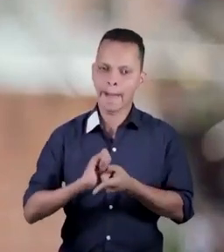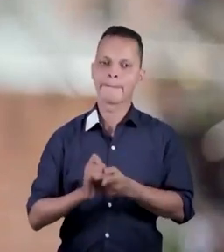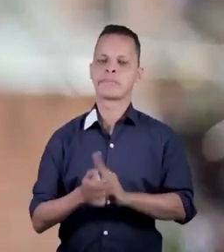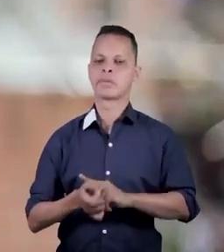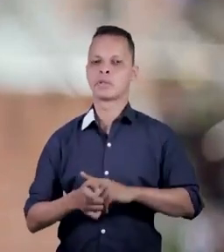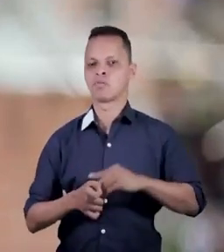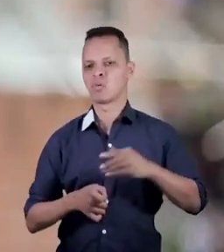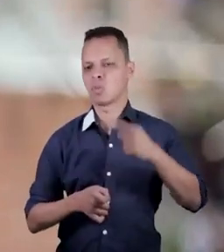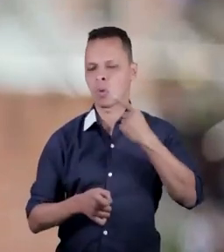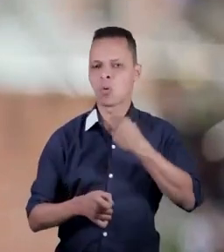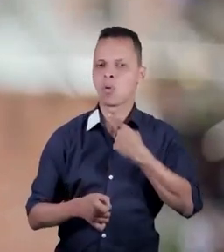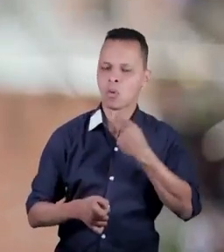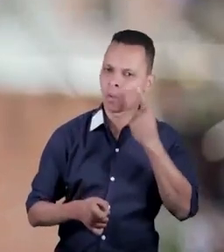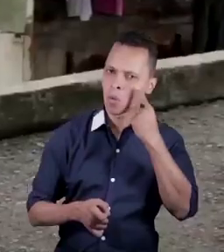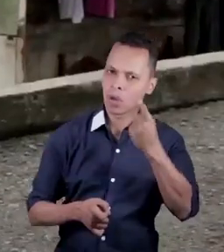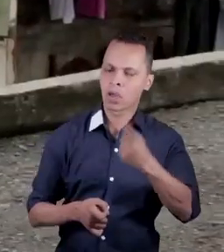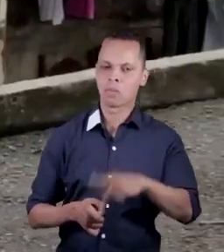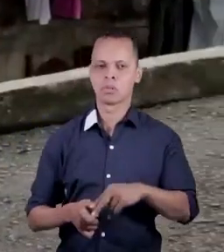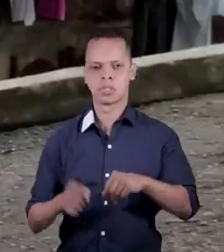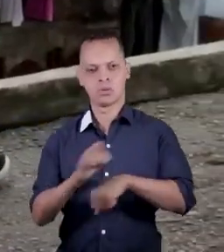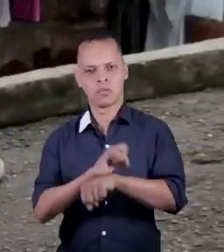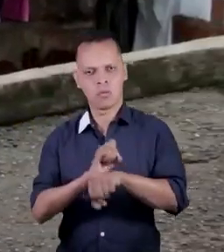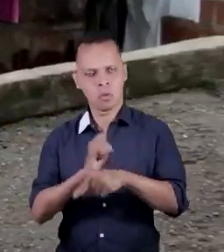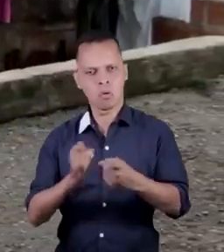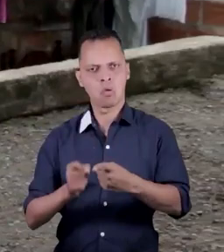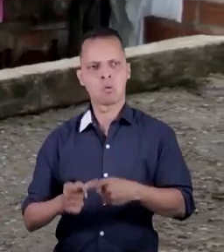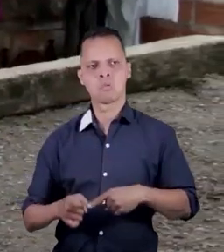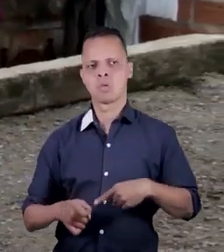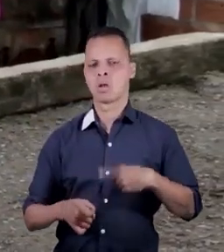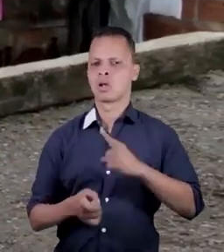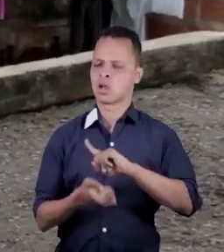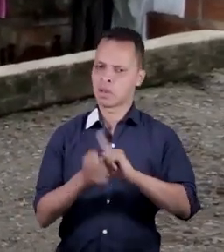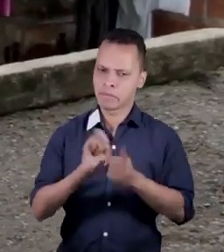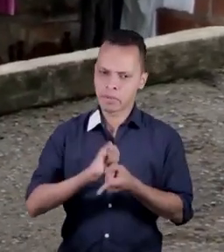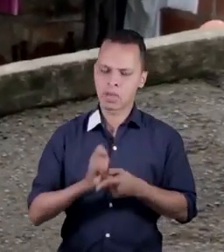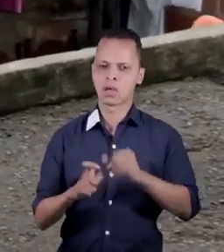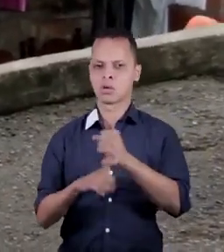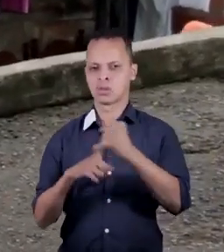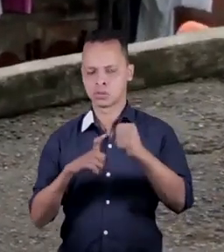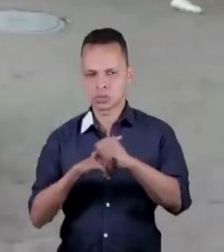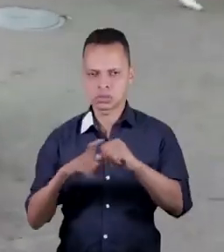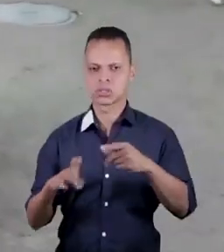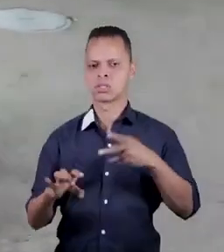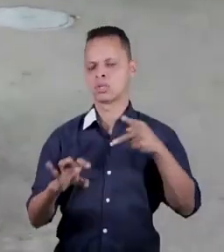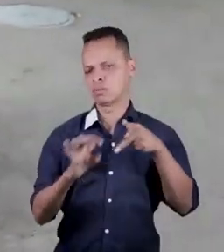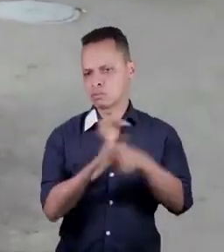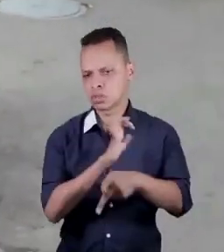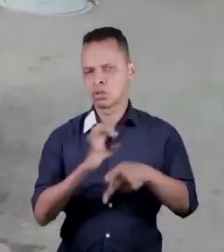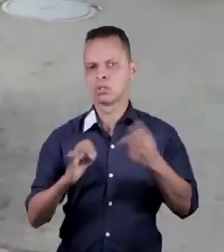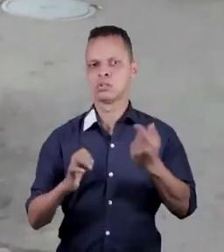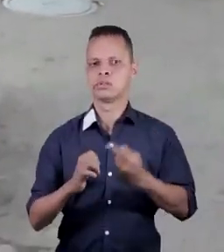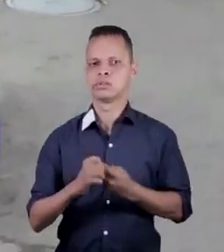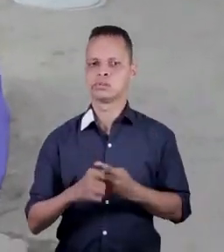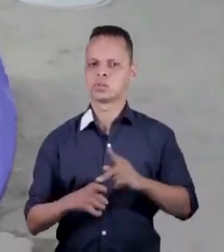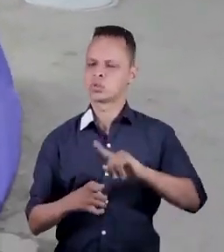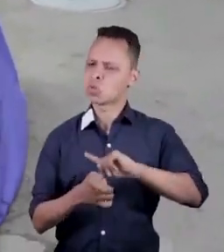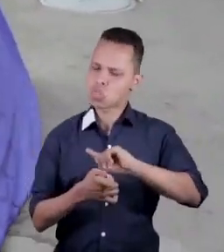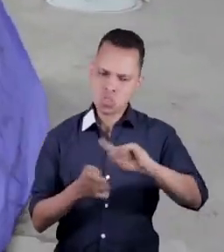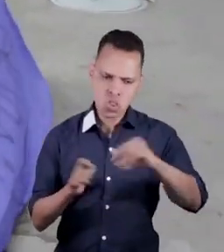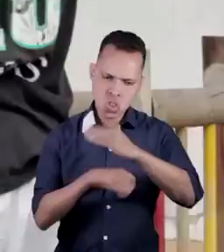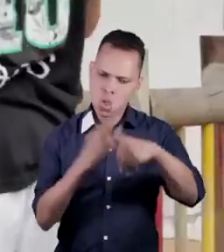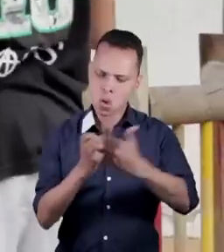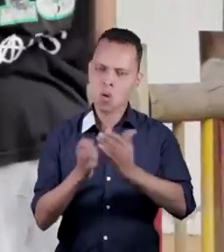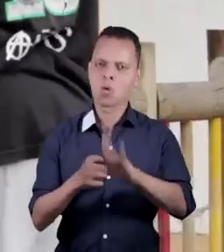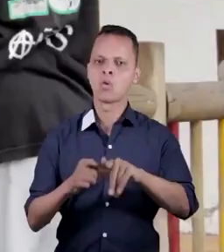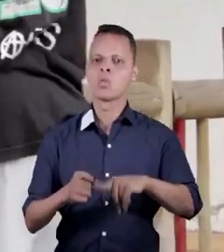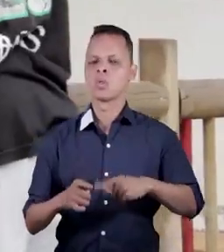la forma de cómo vemos el fútbol cierto de cambiando la forma social la forma de la violencia todo este tipo